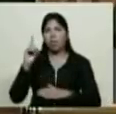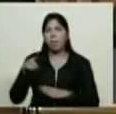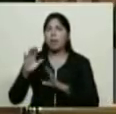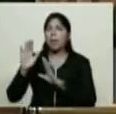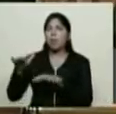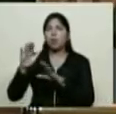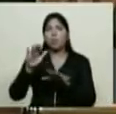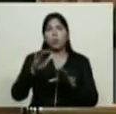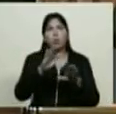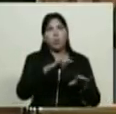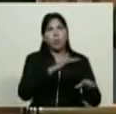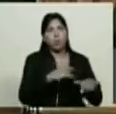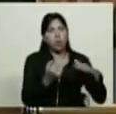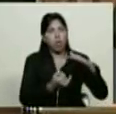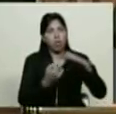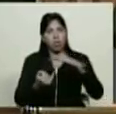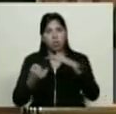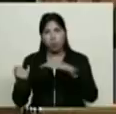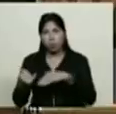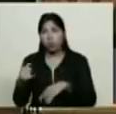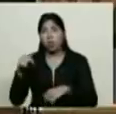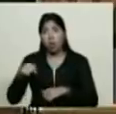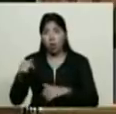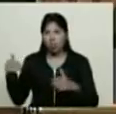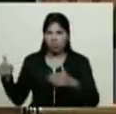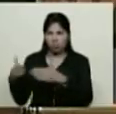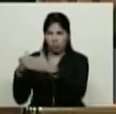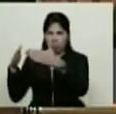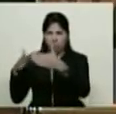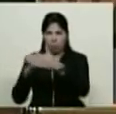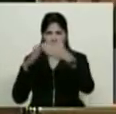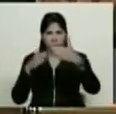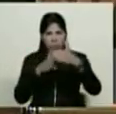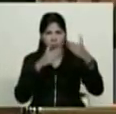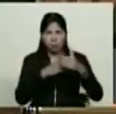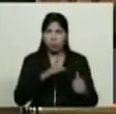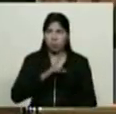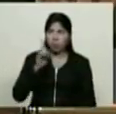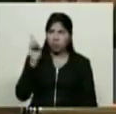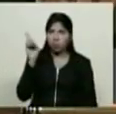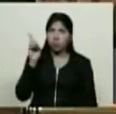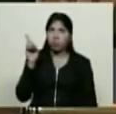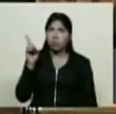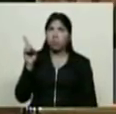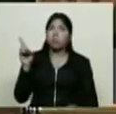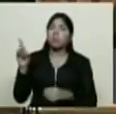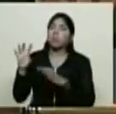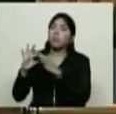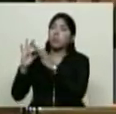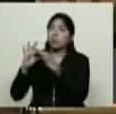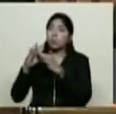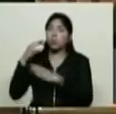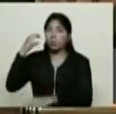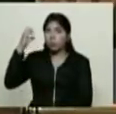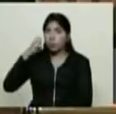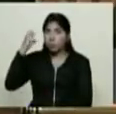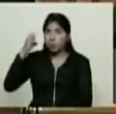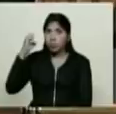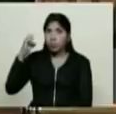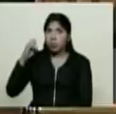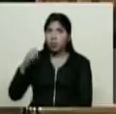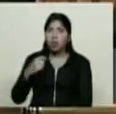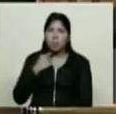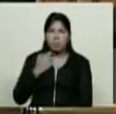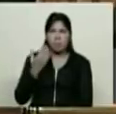nacionales que hoy han sido atacados e injuriados por la arremetida imperial de las antiguas potencias